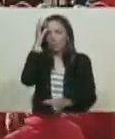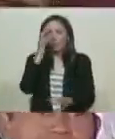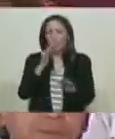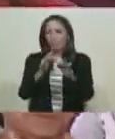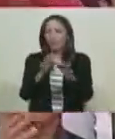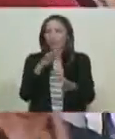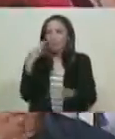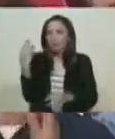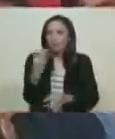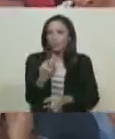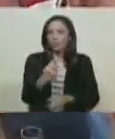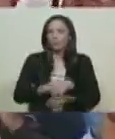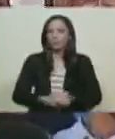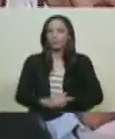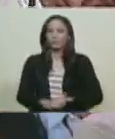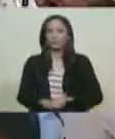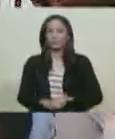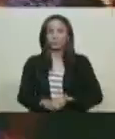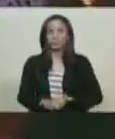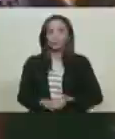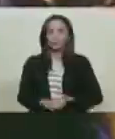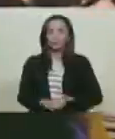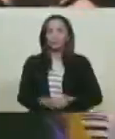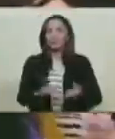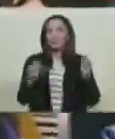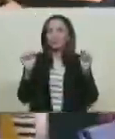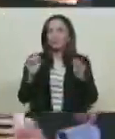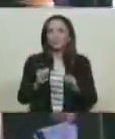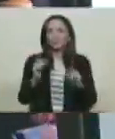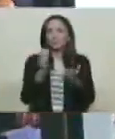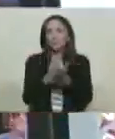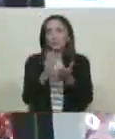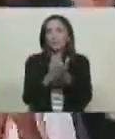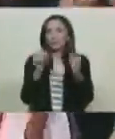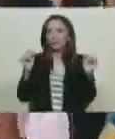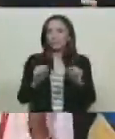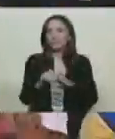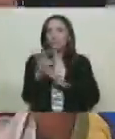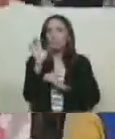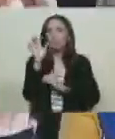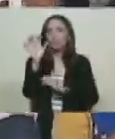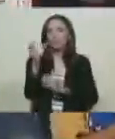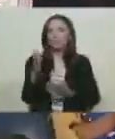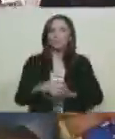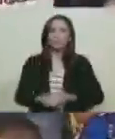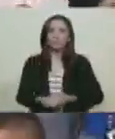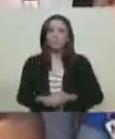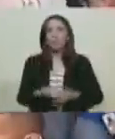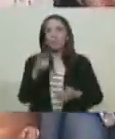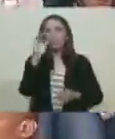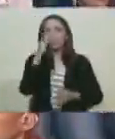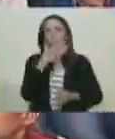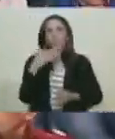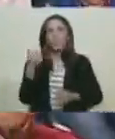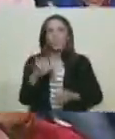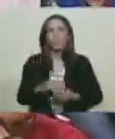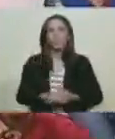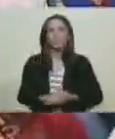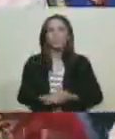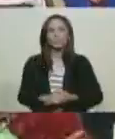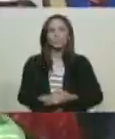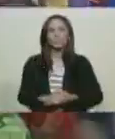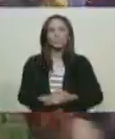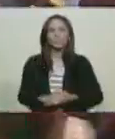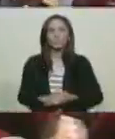pueblo, tengo fe en la fuerza irredenta del pueblo bolivariano, tengo fe en el futuro, tengo